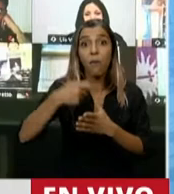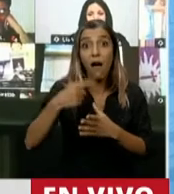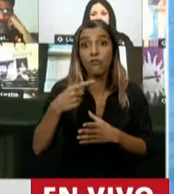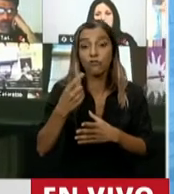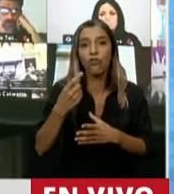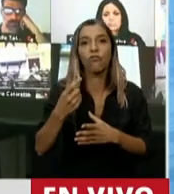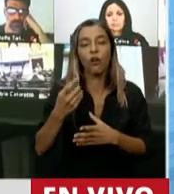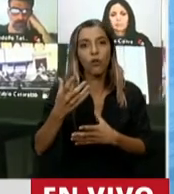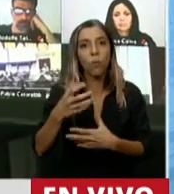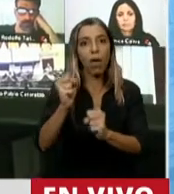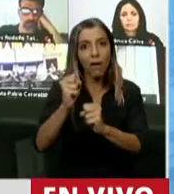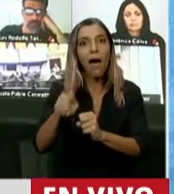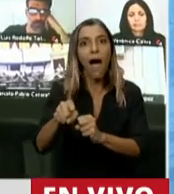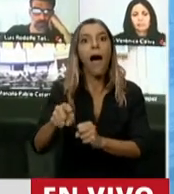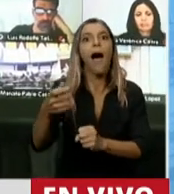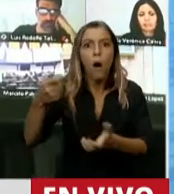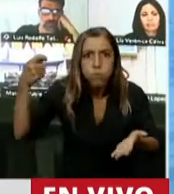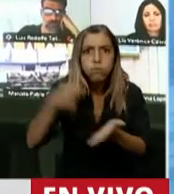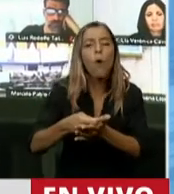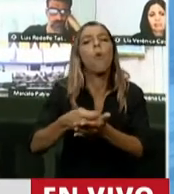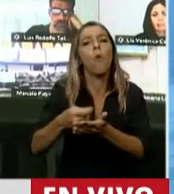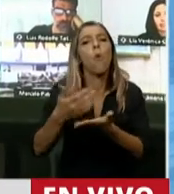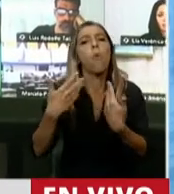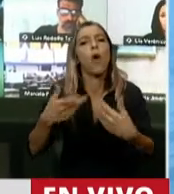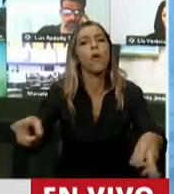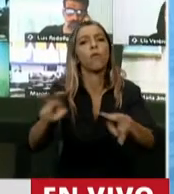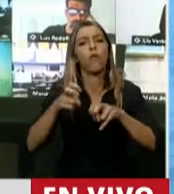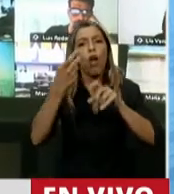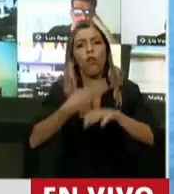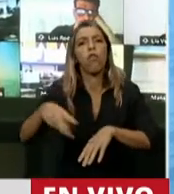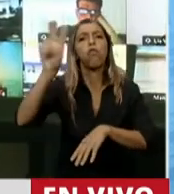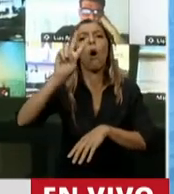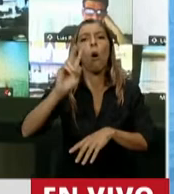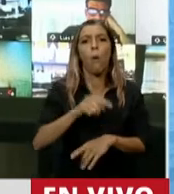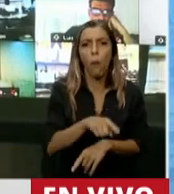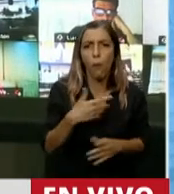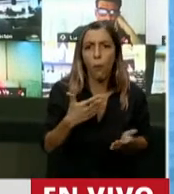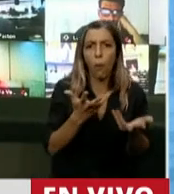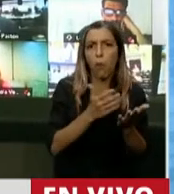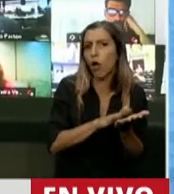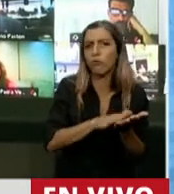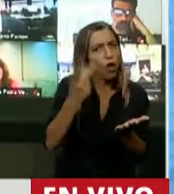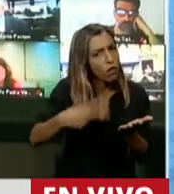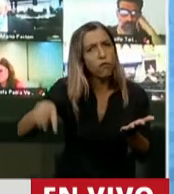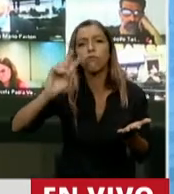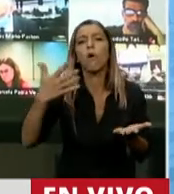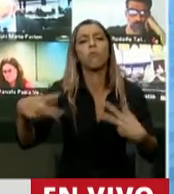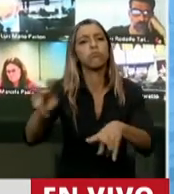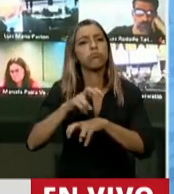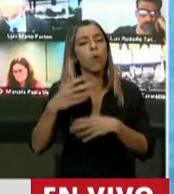eso porque no hacemos eso y voy a citar una frase textual